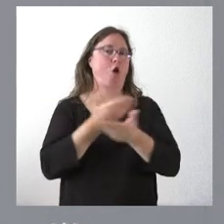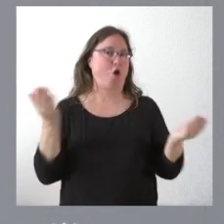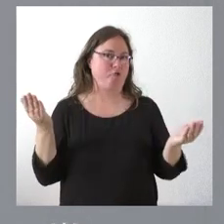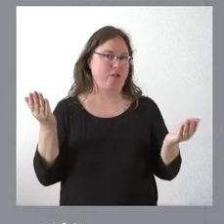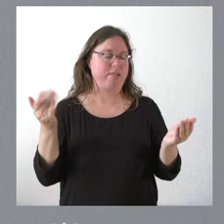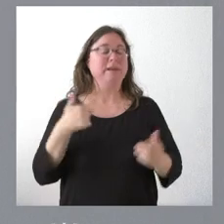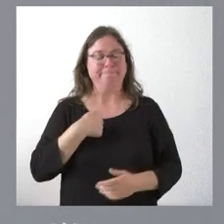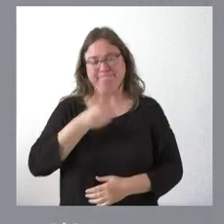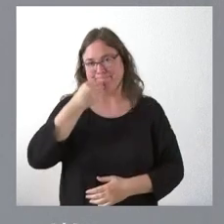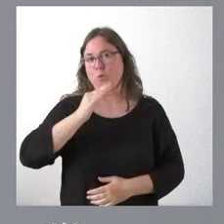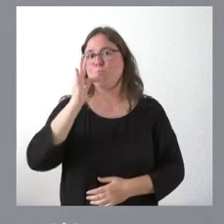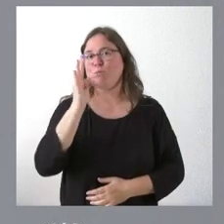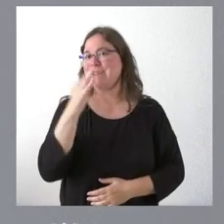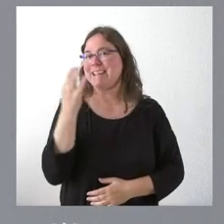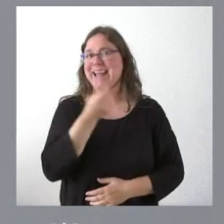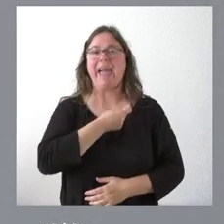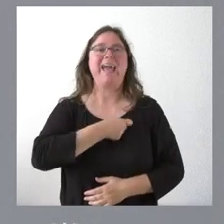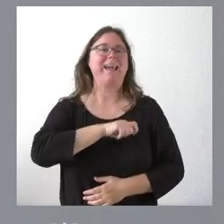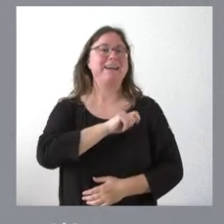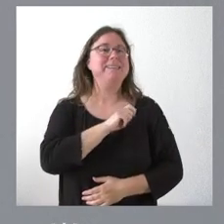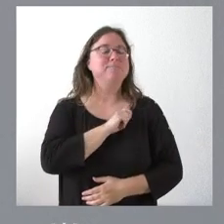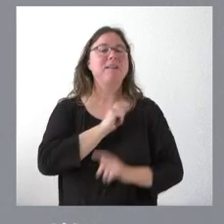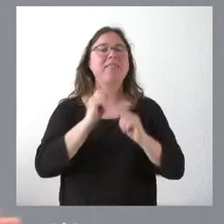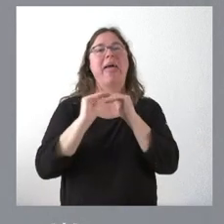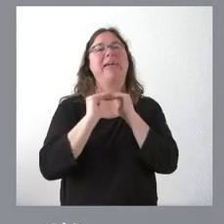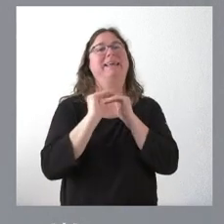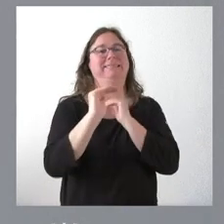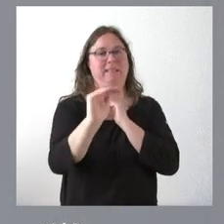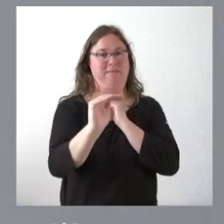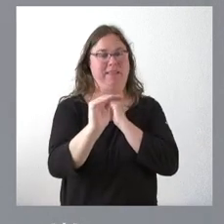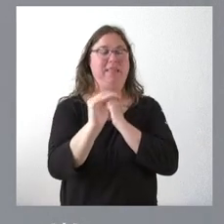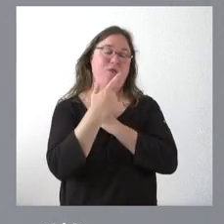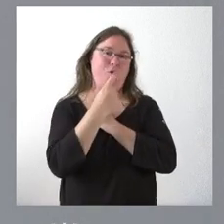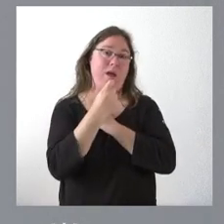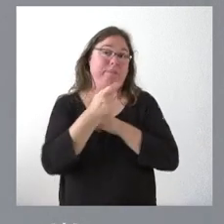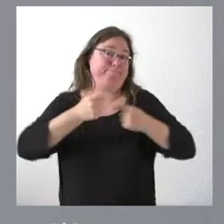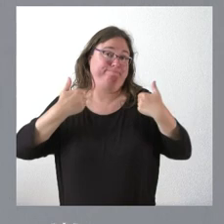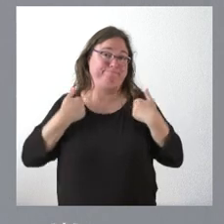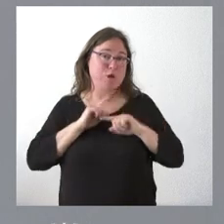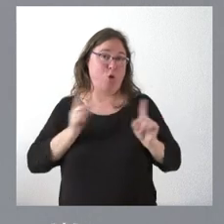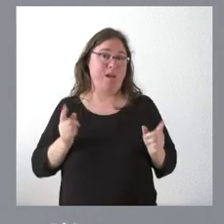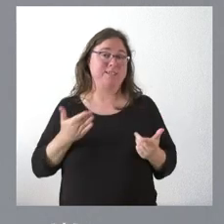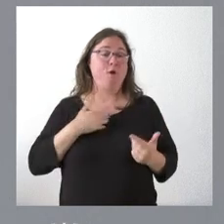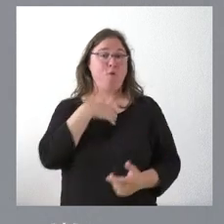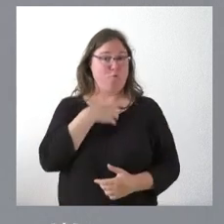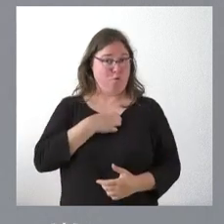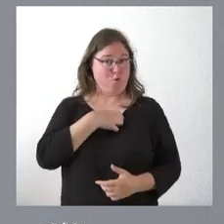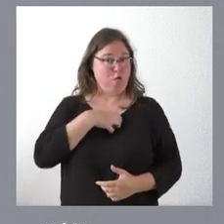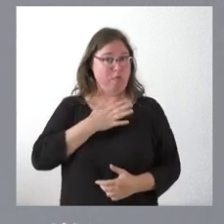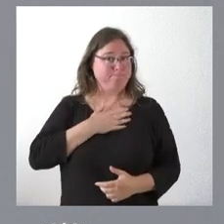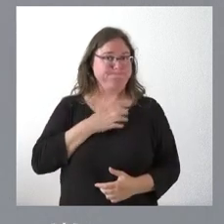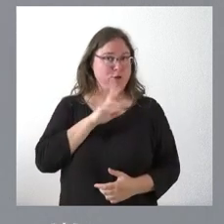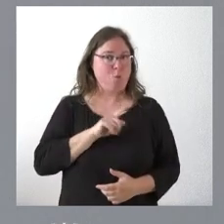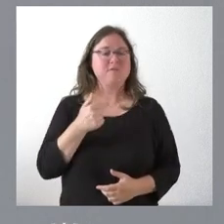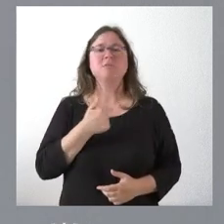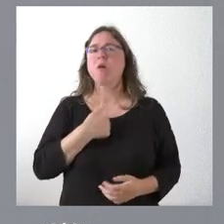que sería bueno que en España también hubiera estabilidad, pero esto no nos corresponde a nosotros, ni es nuestra función, ni tenemos que ser